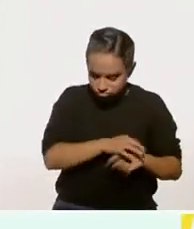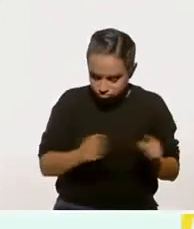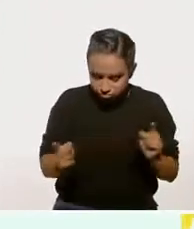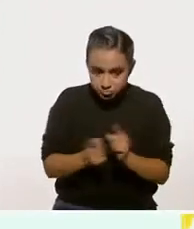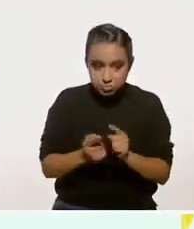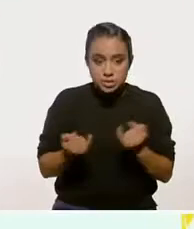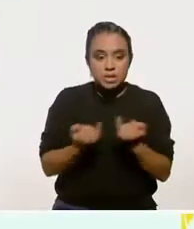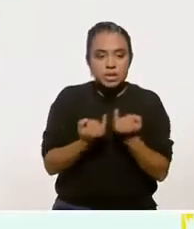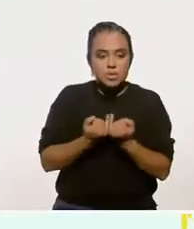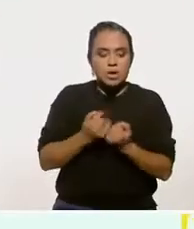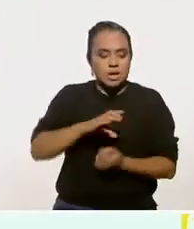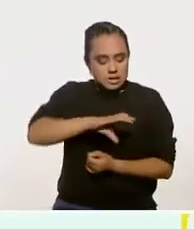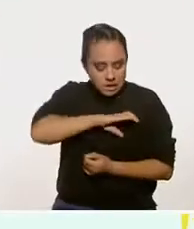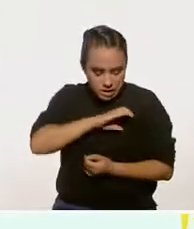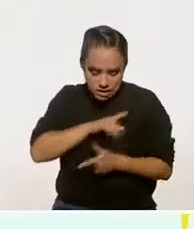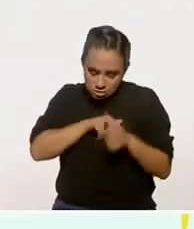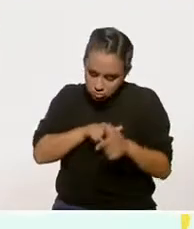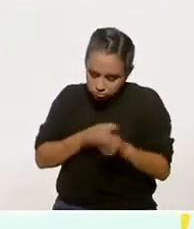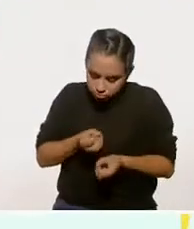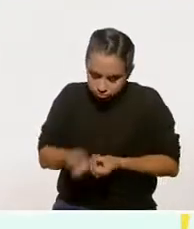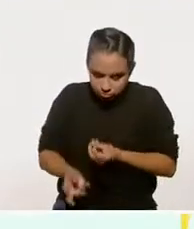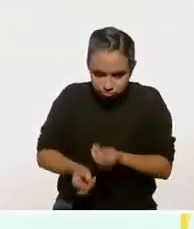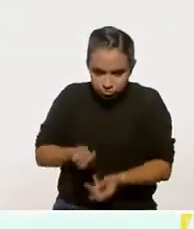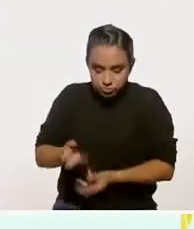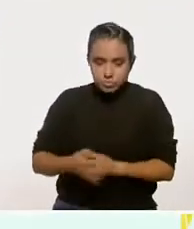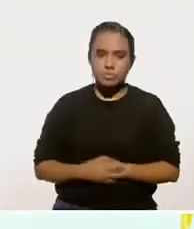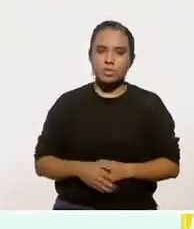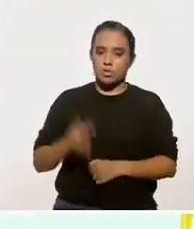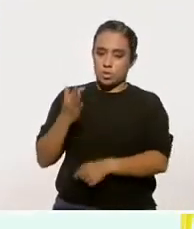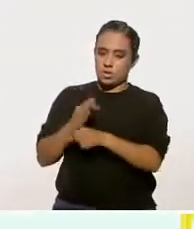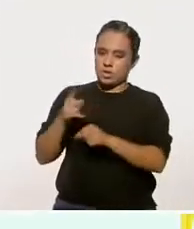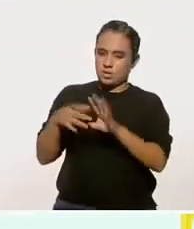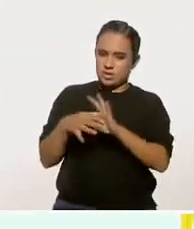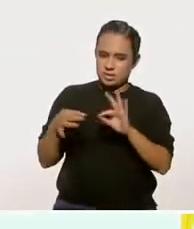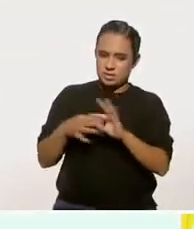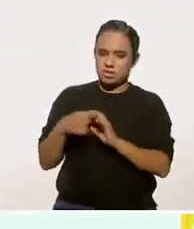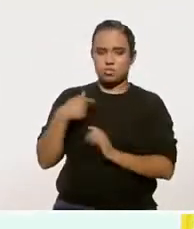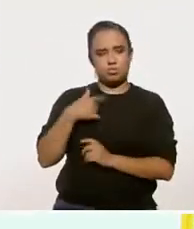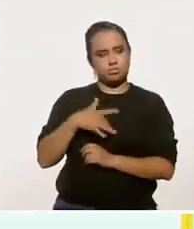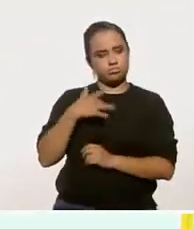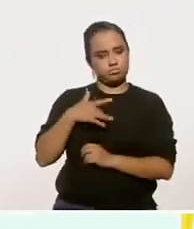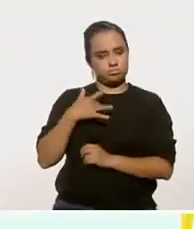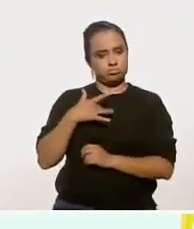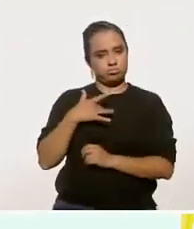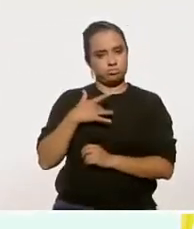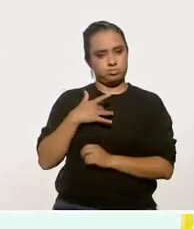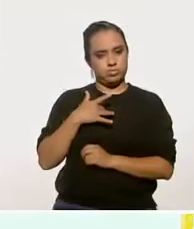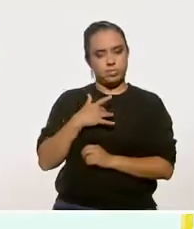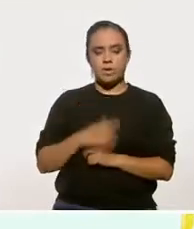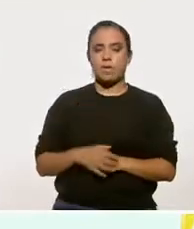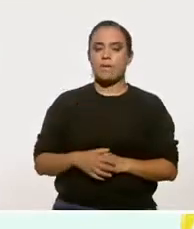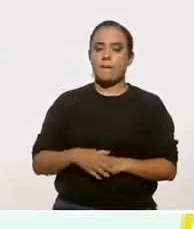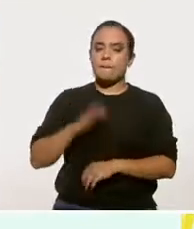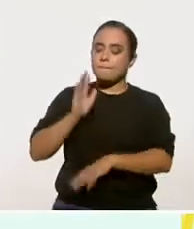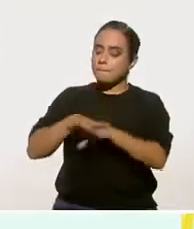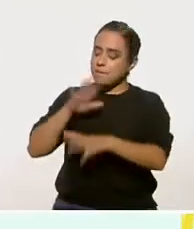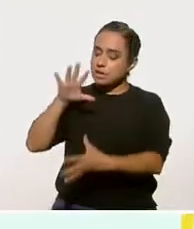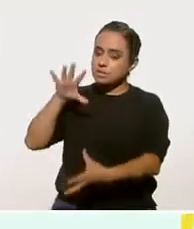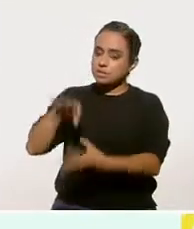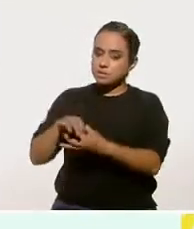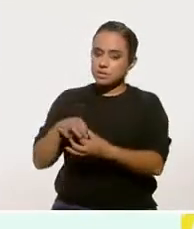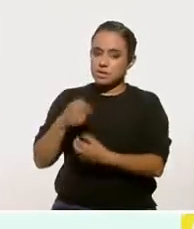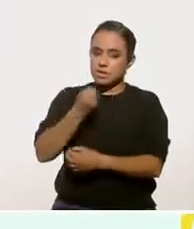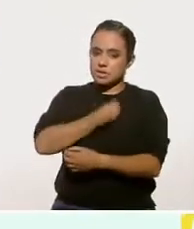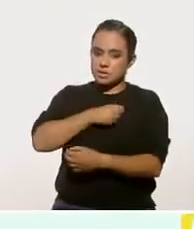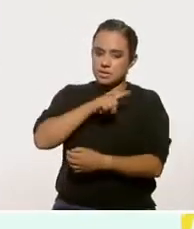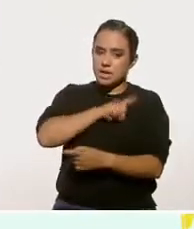disponibilidad afectiva. Oye, entonces esto que nos estás diciendo, bueno, a mí me suena que es directamente relacionado con la salud